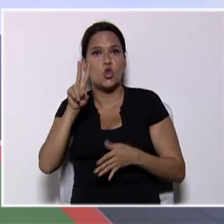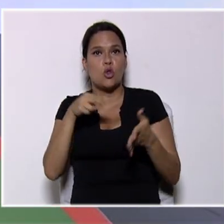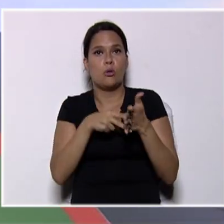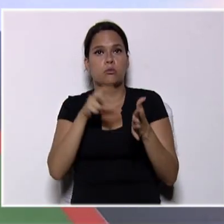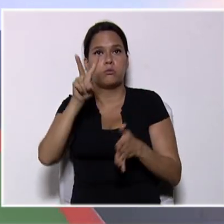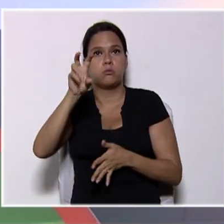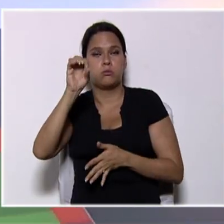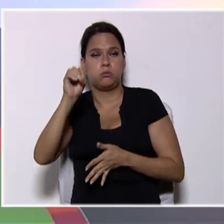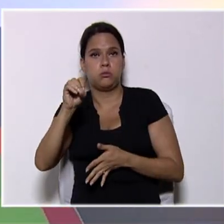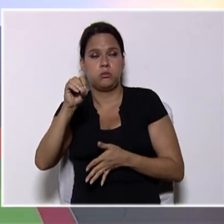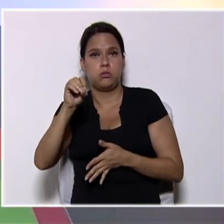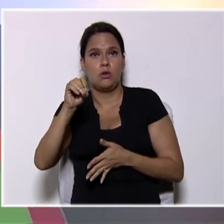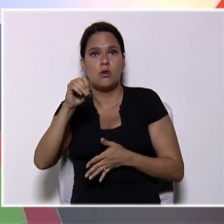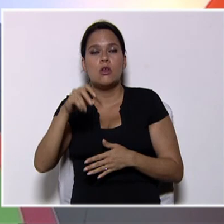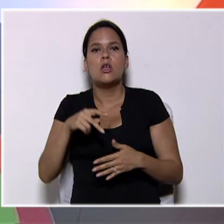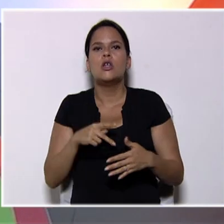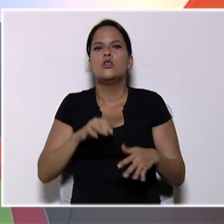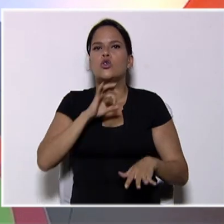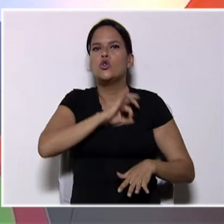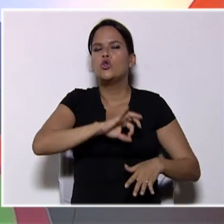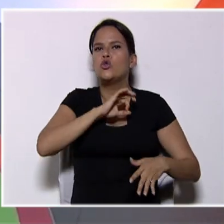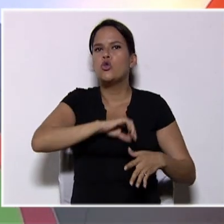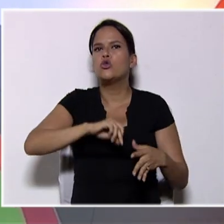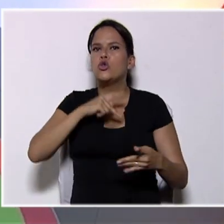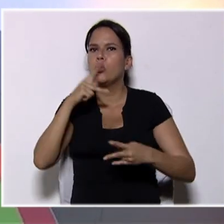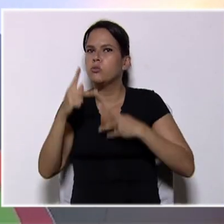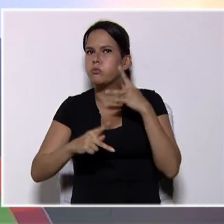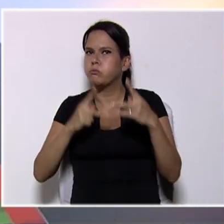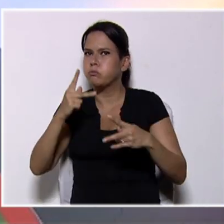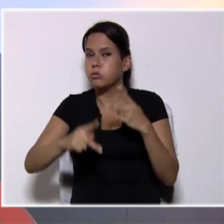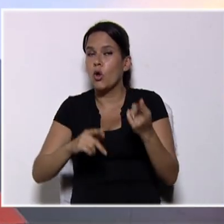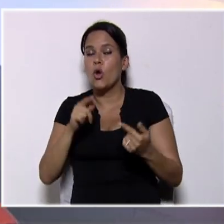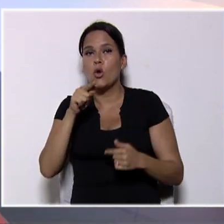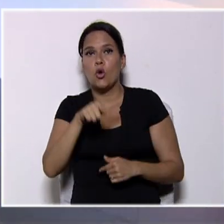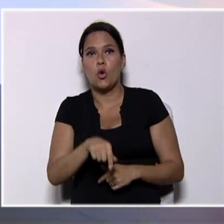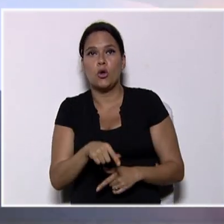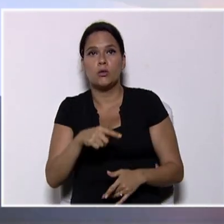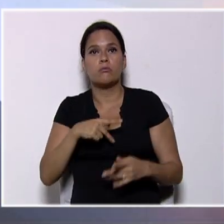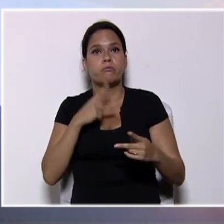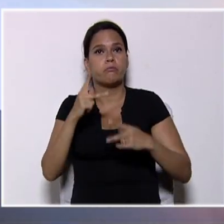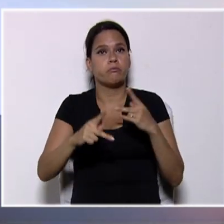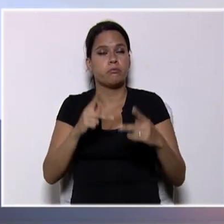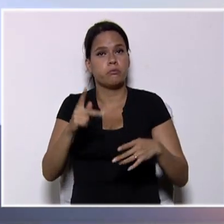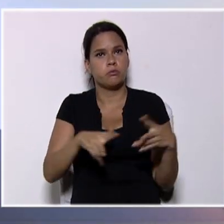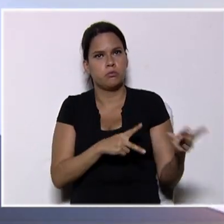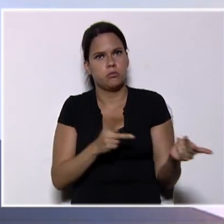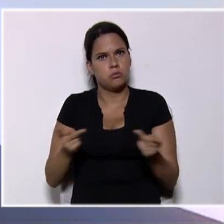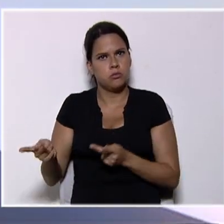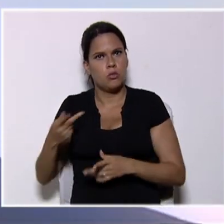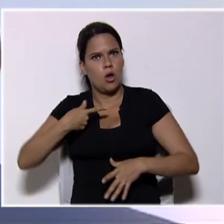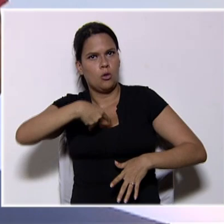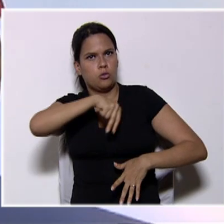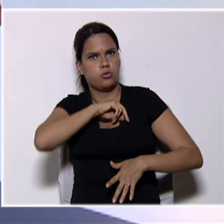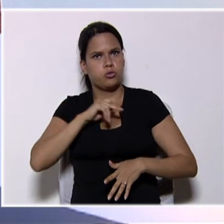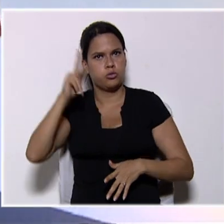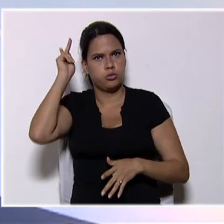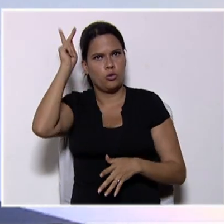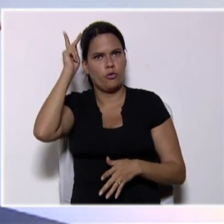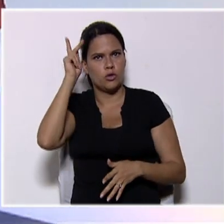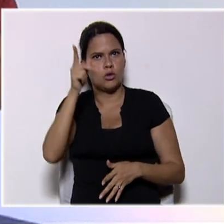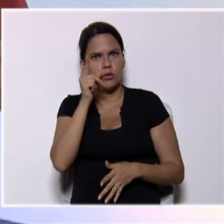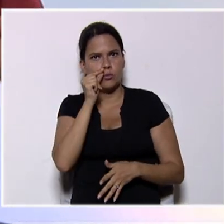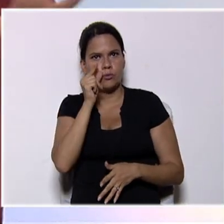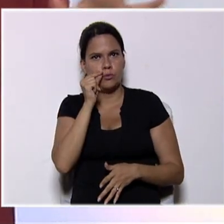jueves socioproductivo. Y por eso, con esa pedagogía productiva, vamos a recibir a nuestros profesores